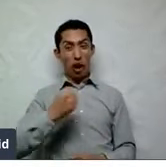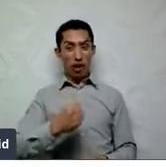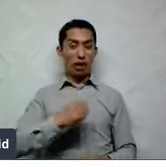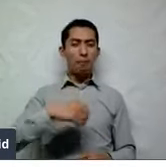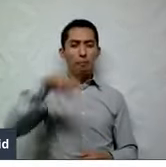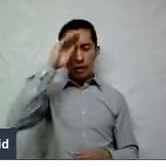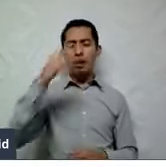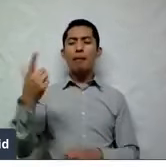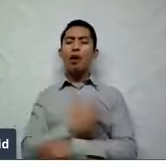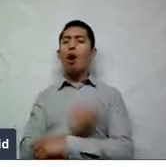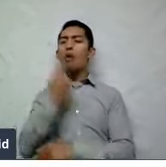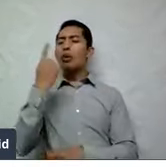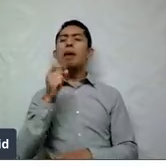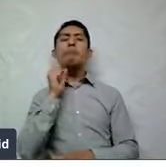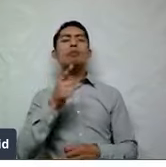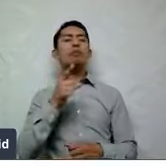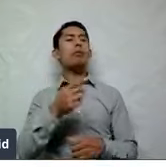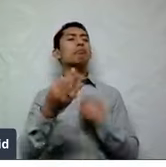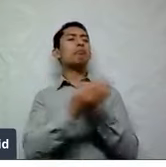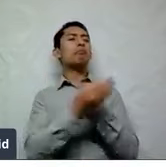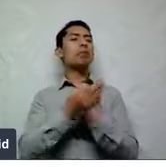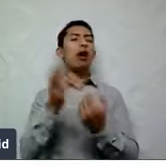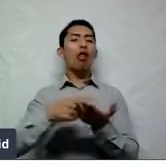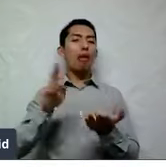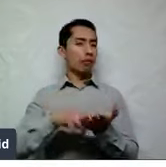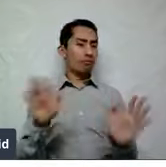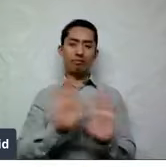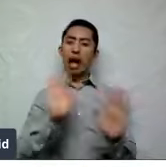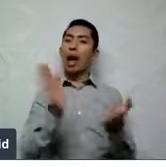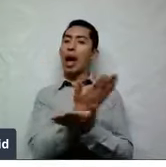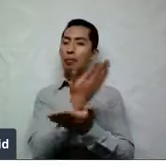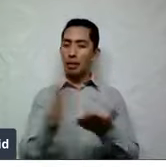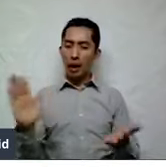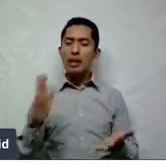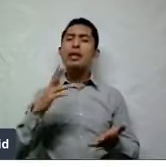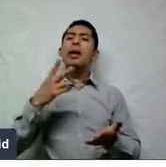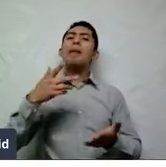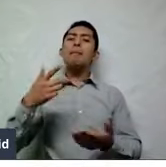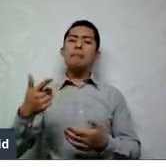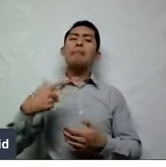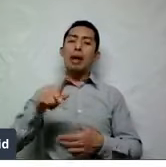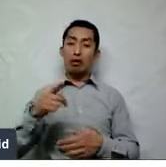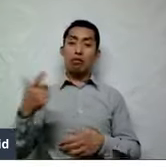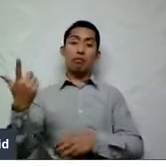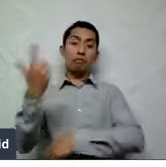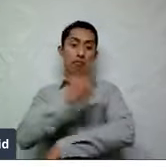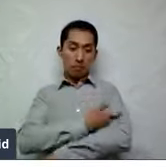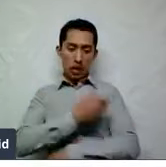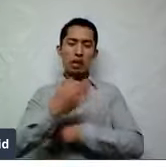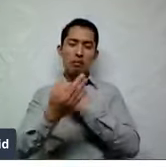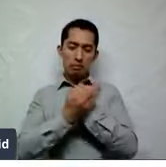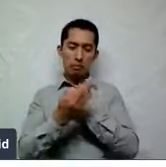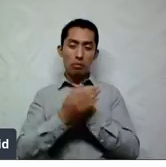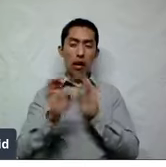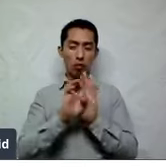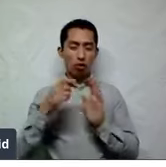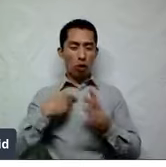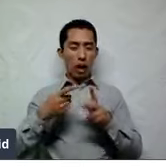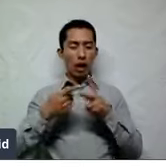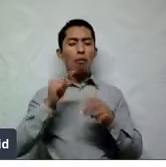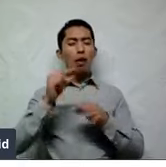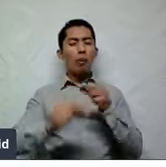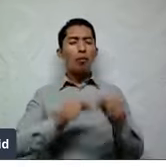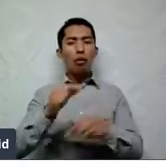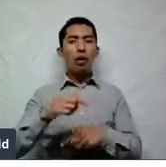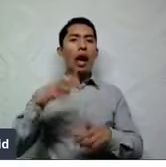dos. Entonces, pero sí nos ayuda para que, por ejemplo, si yo ahorita empiezo con